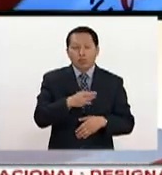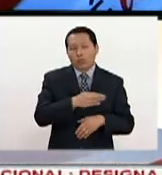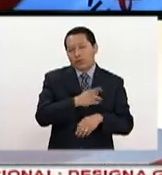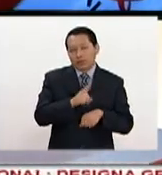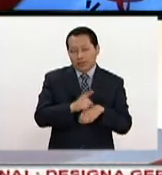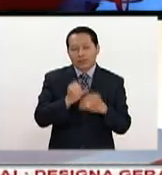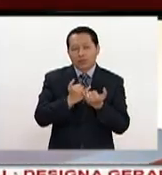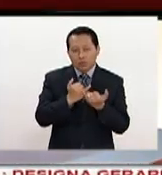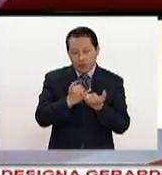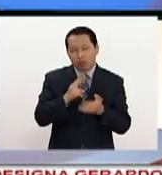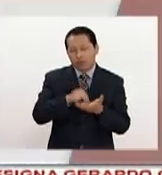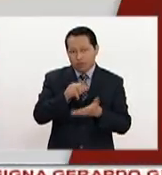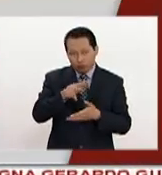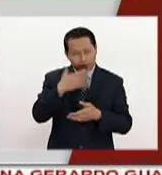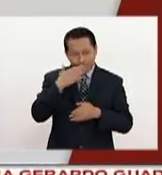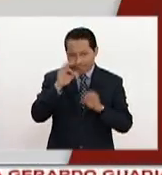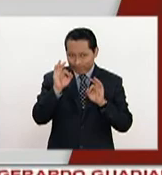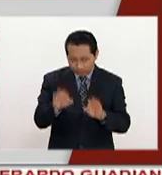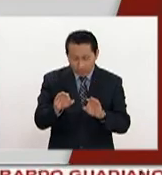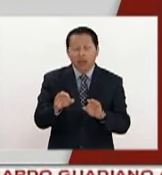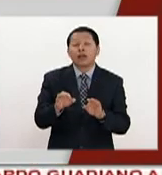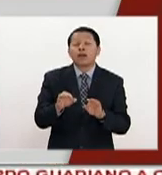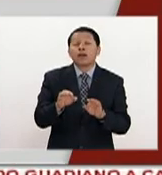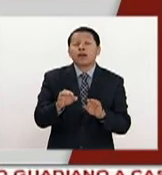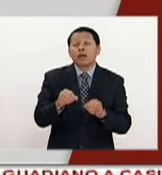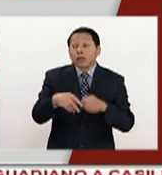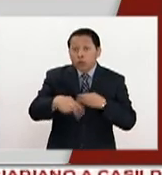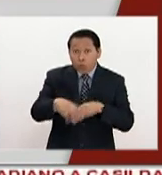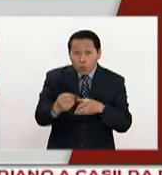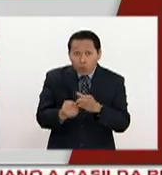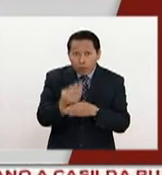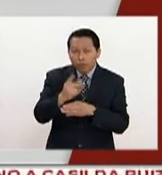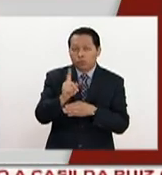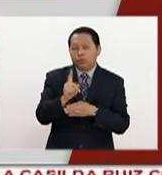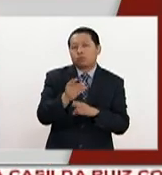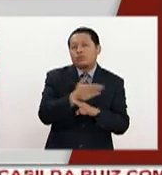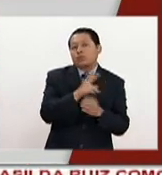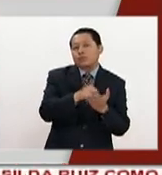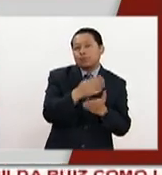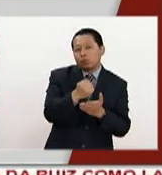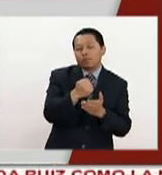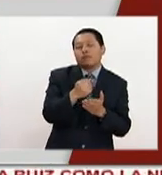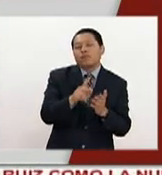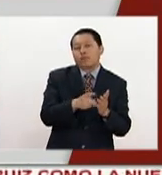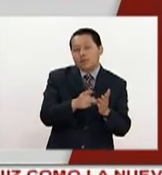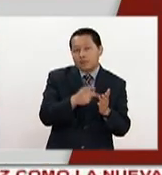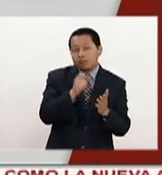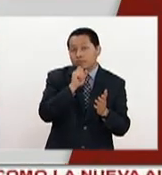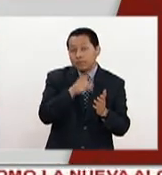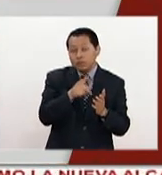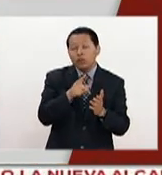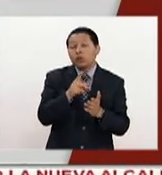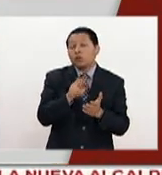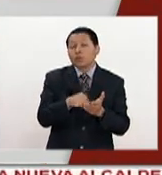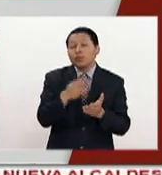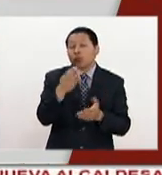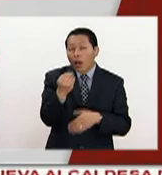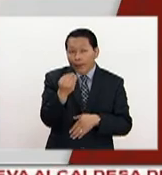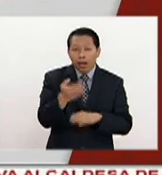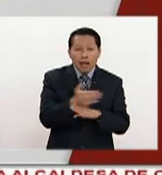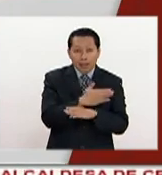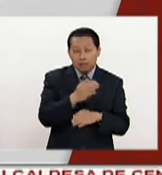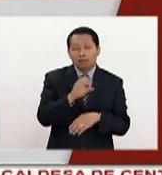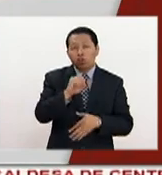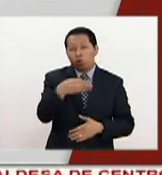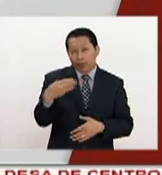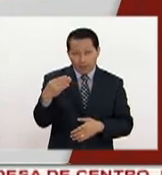excelente 2018. Este tipo de revueltas no son nuevas. En 2009 ya se habían manifestado, pero en 2009 estaba Barack Obama